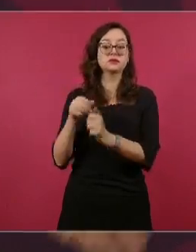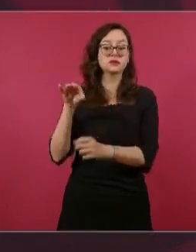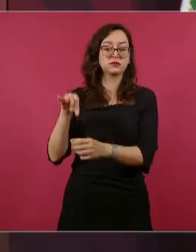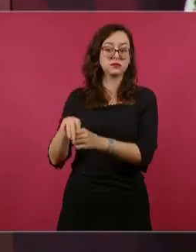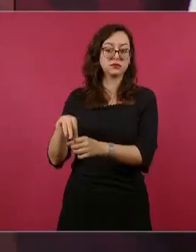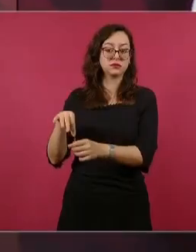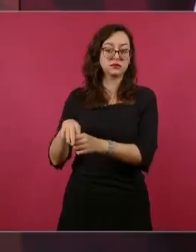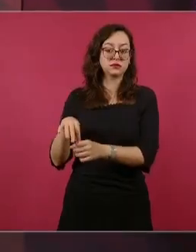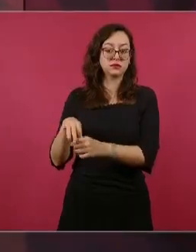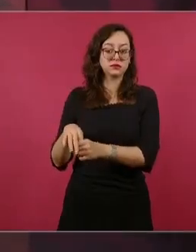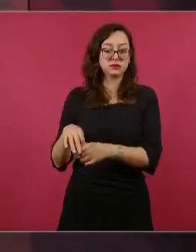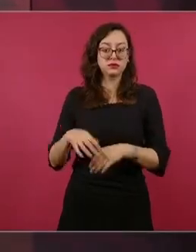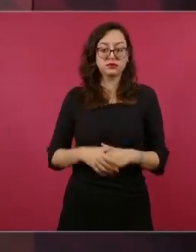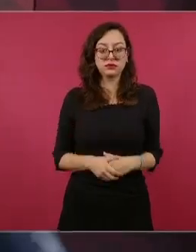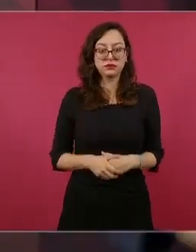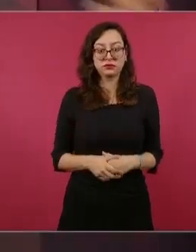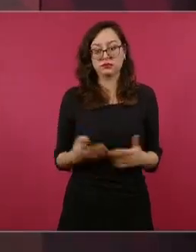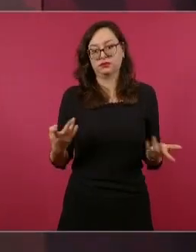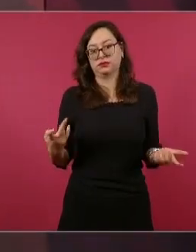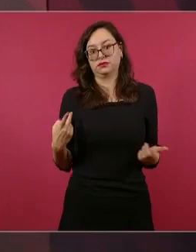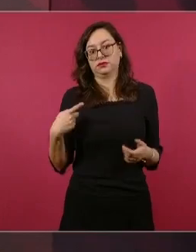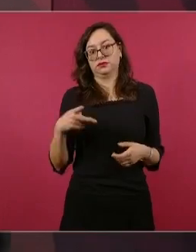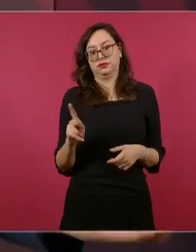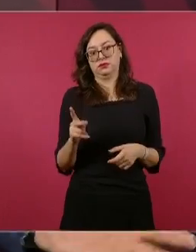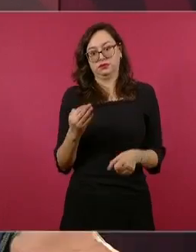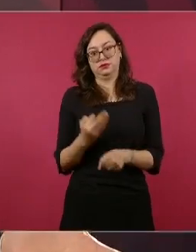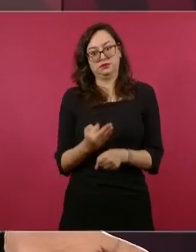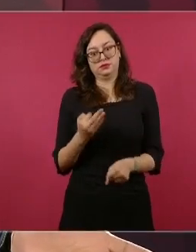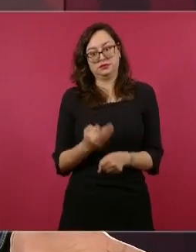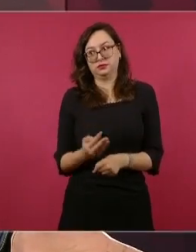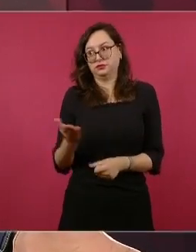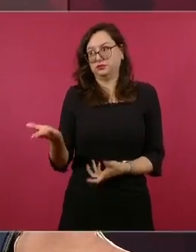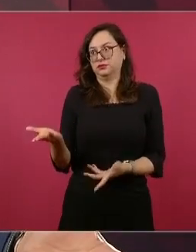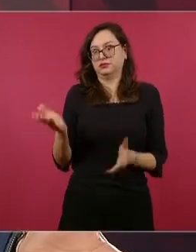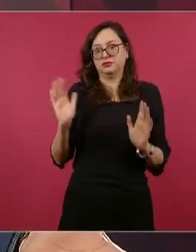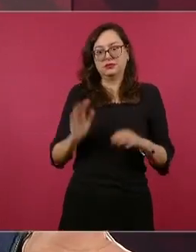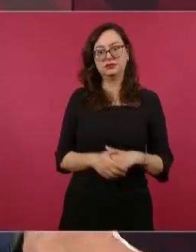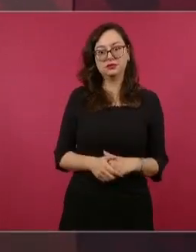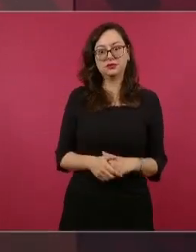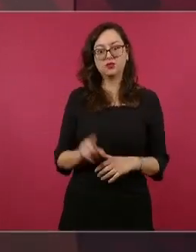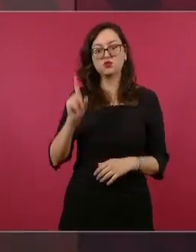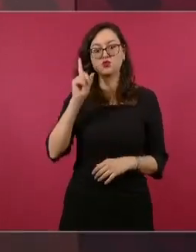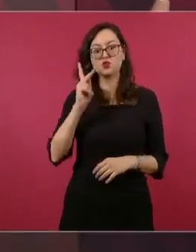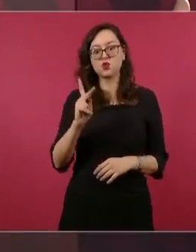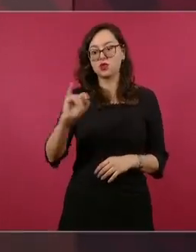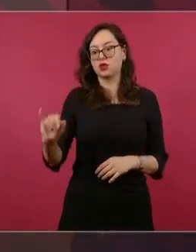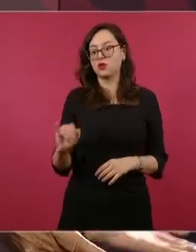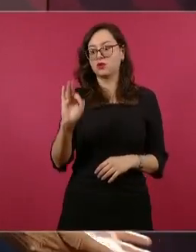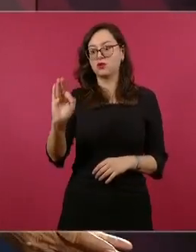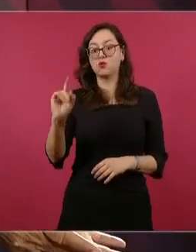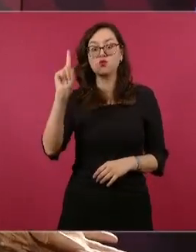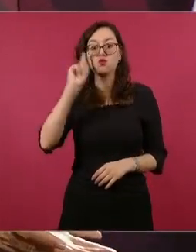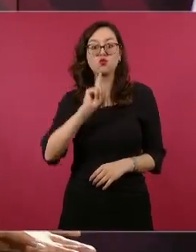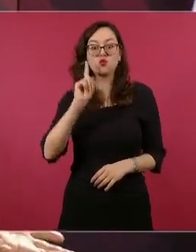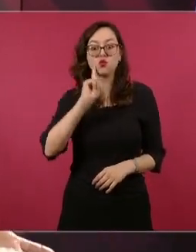la presidenta del Poder Judicial, le digo con todo respeto, va a reunirse